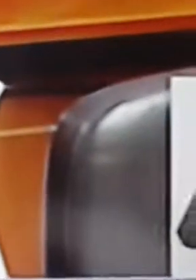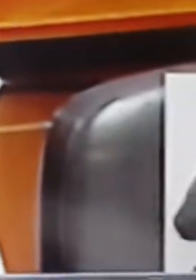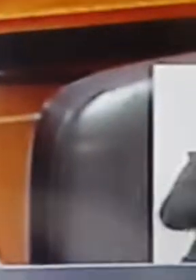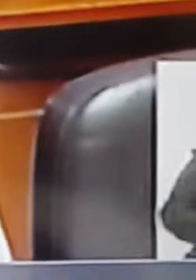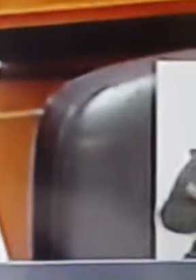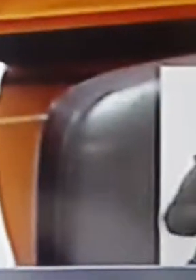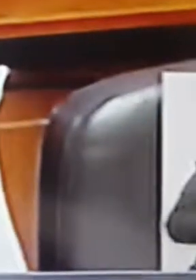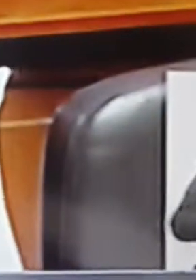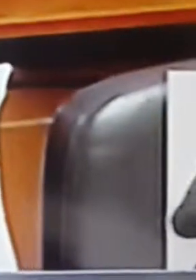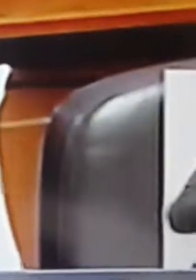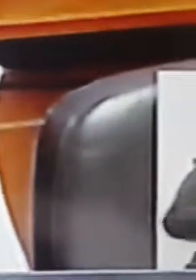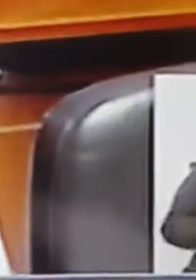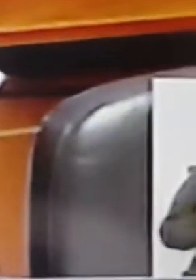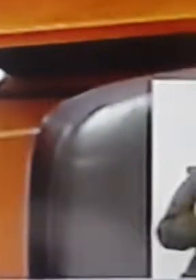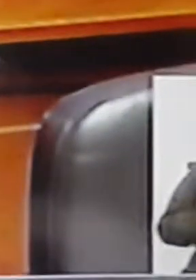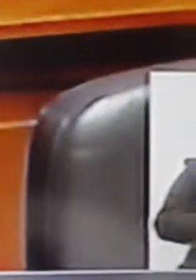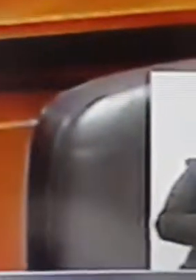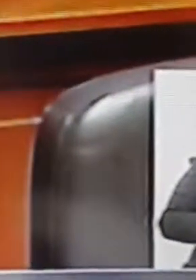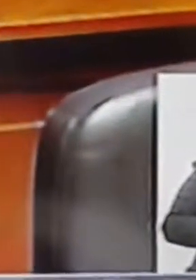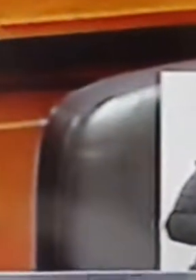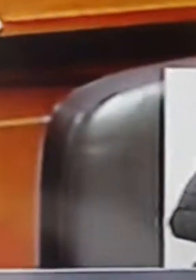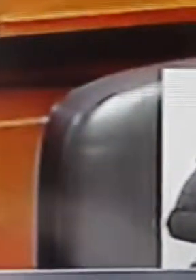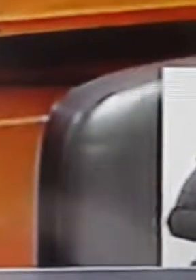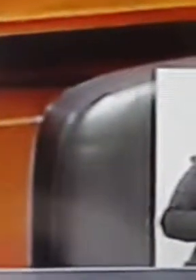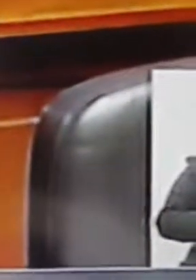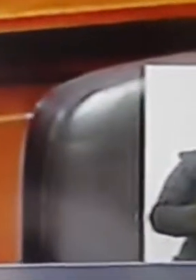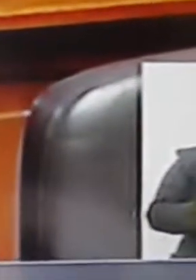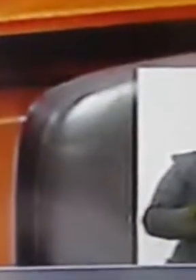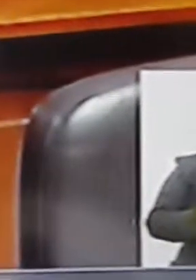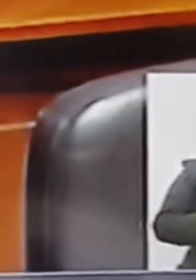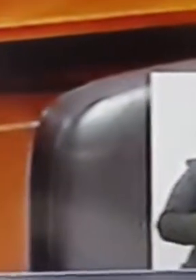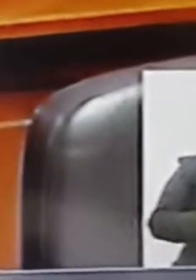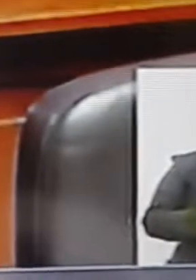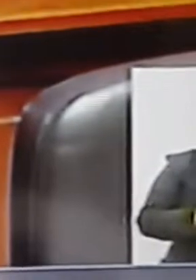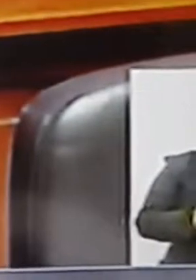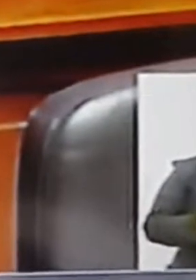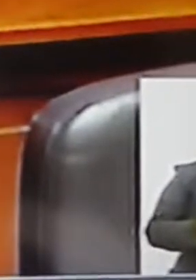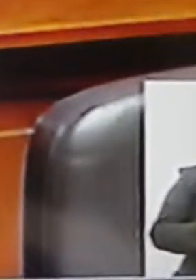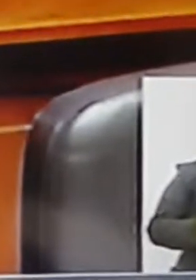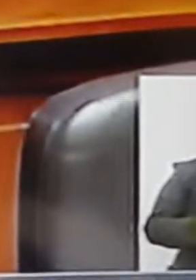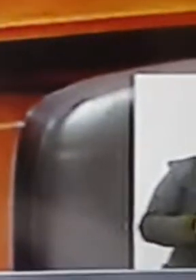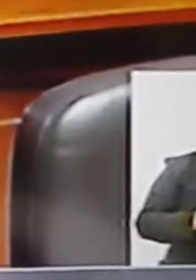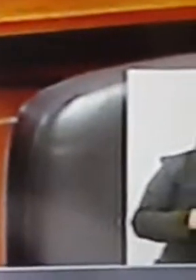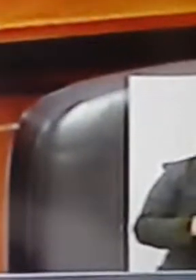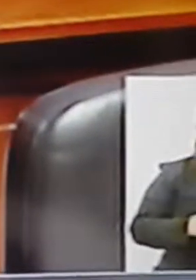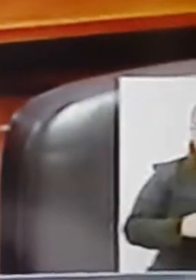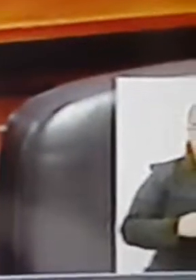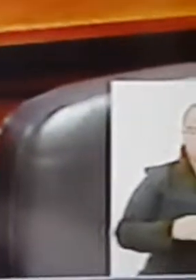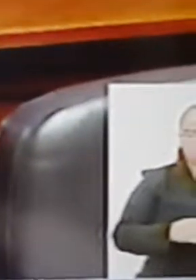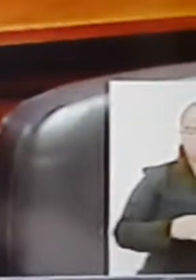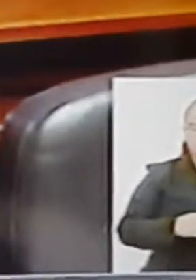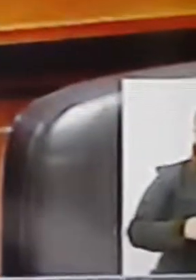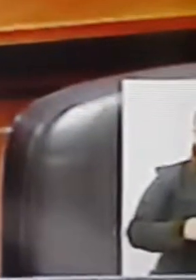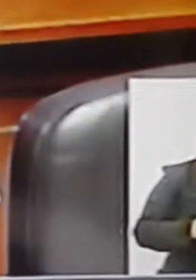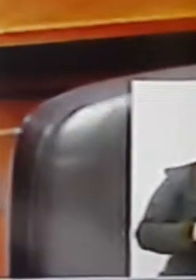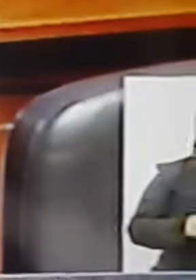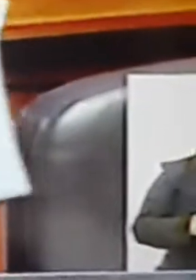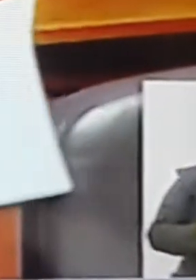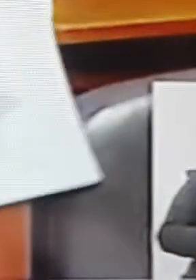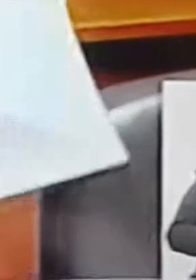uso de los productos que se han utilizado, los plaguicidas, los precios han sido prohibitivos para el pequeño y de